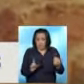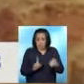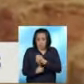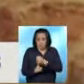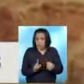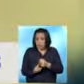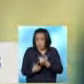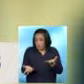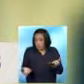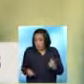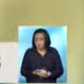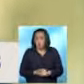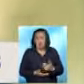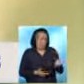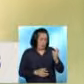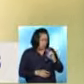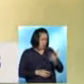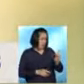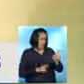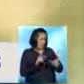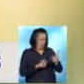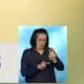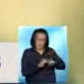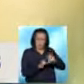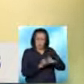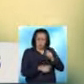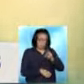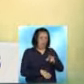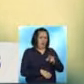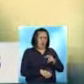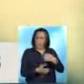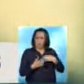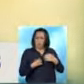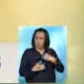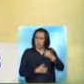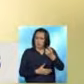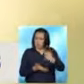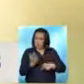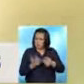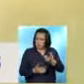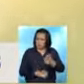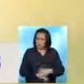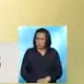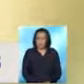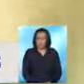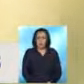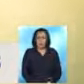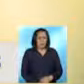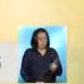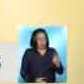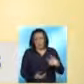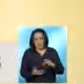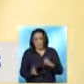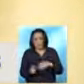agredido físicamente ante la mirada de todos los pasajeros por reclamar el precio de su pasaje.